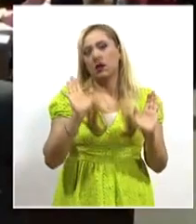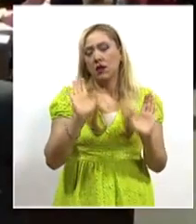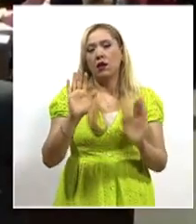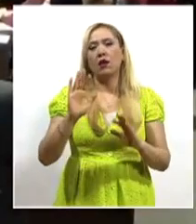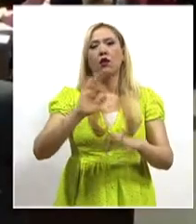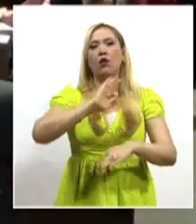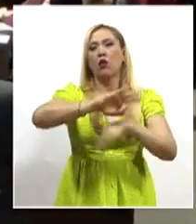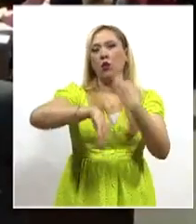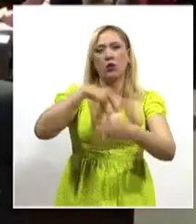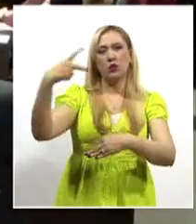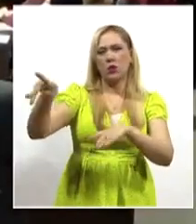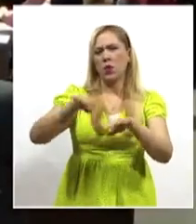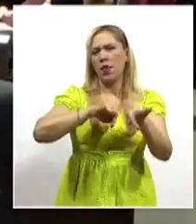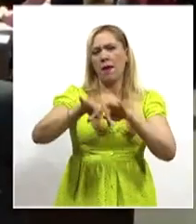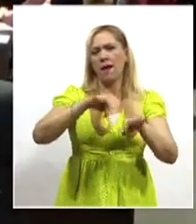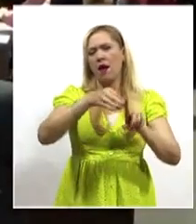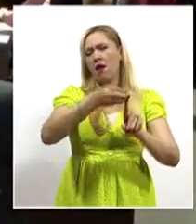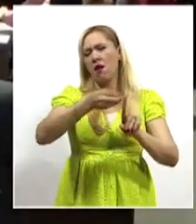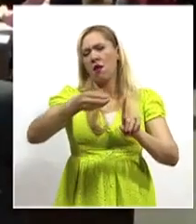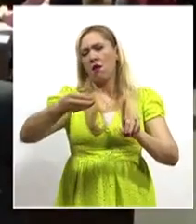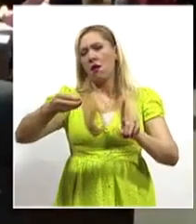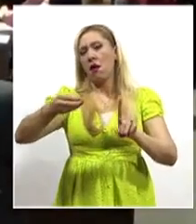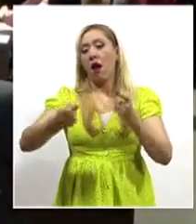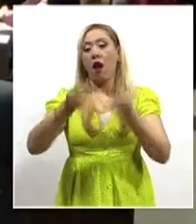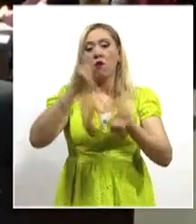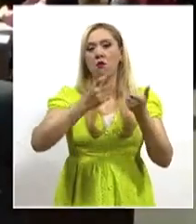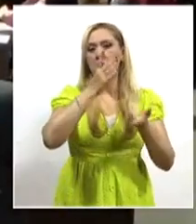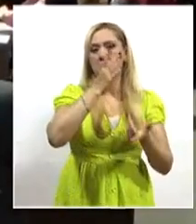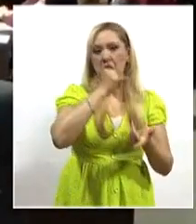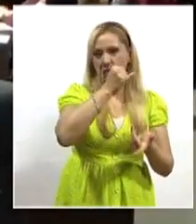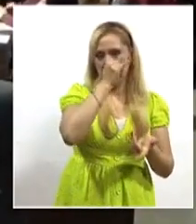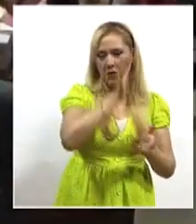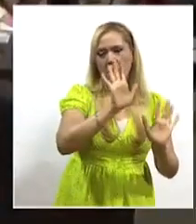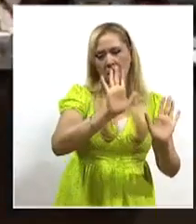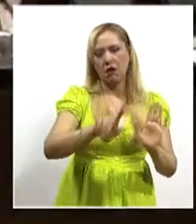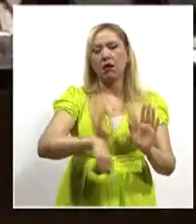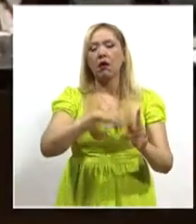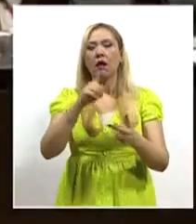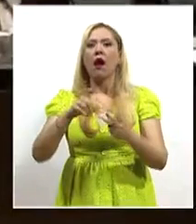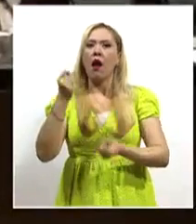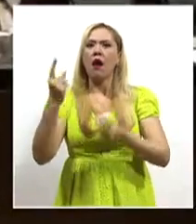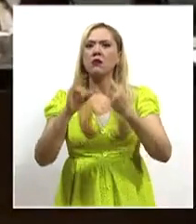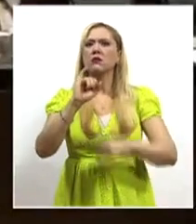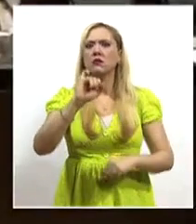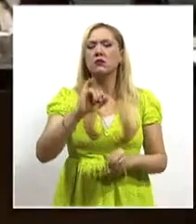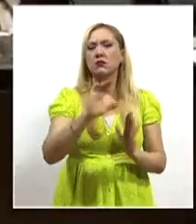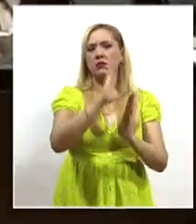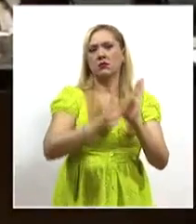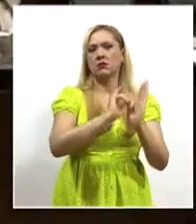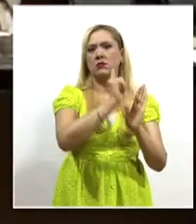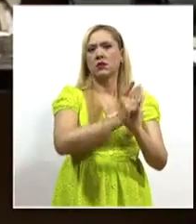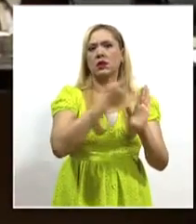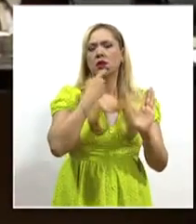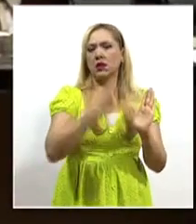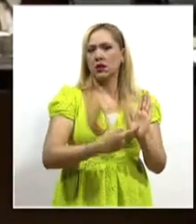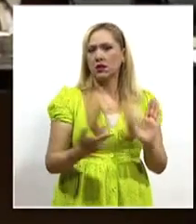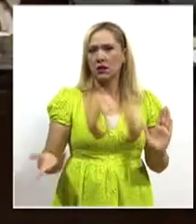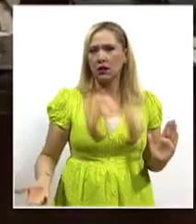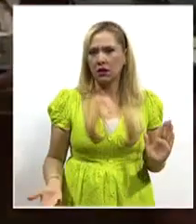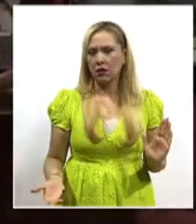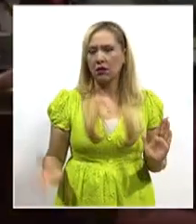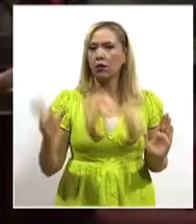actos parlamentarios son impugnables, la disposición en cuestión resultaba inconstitucional, pues implicaba una barrera